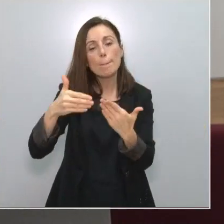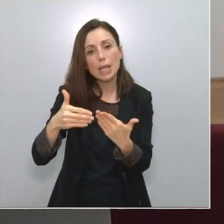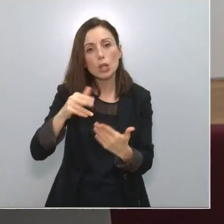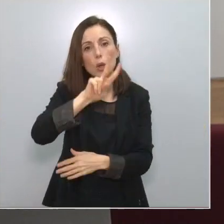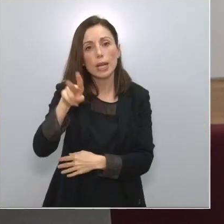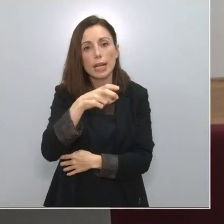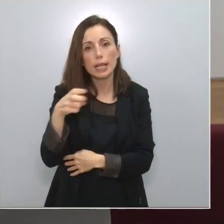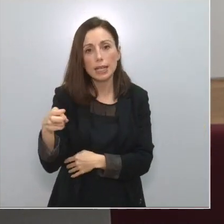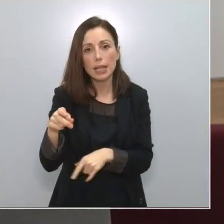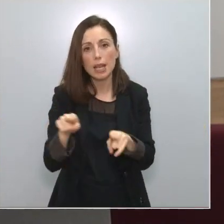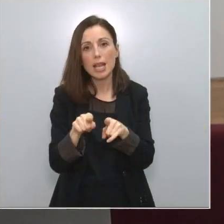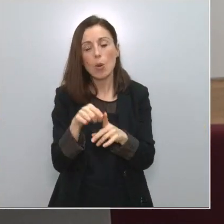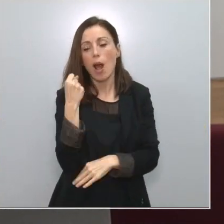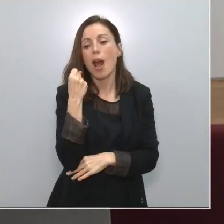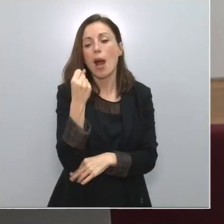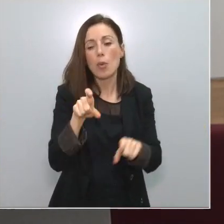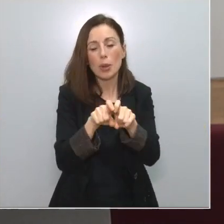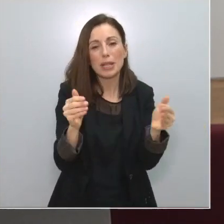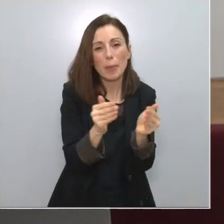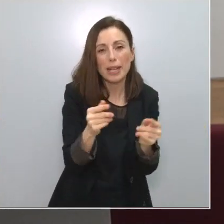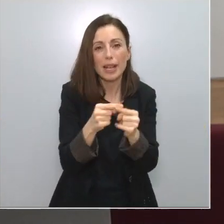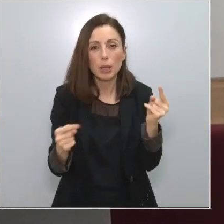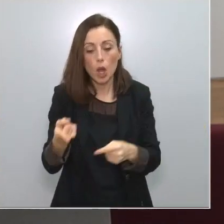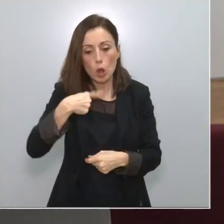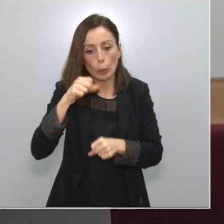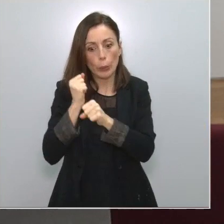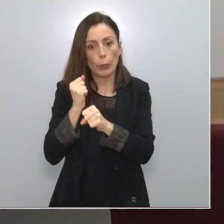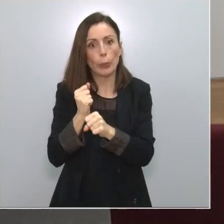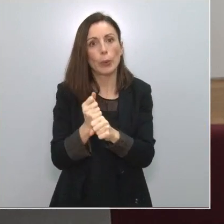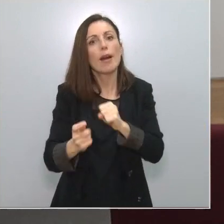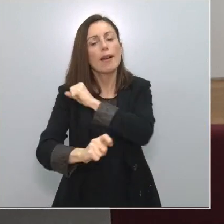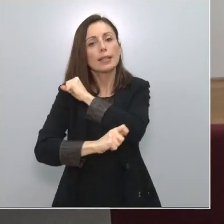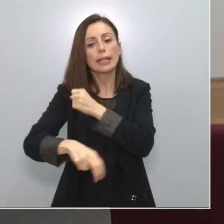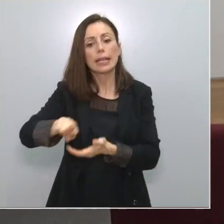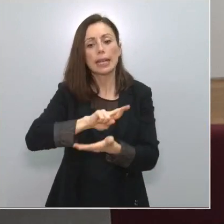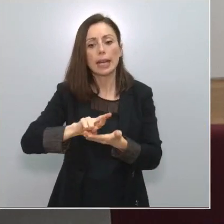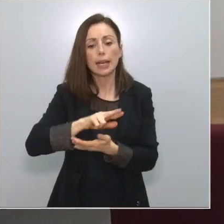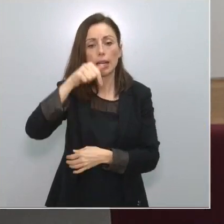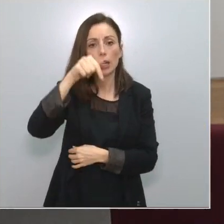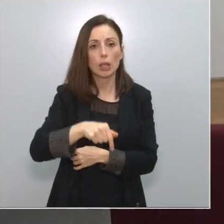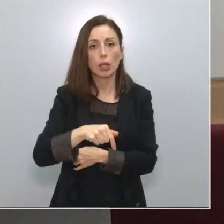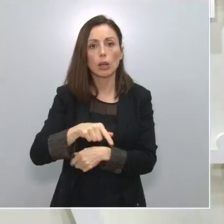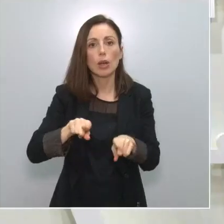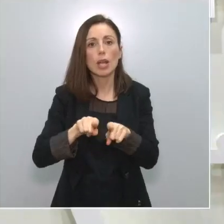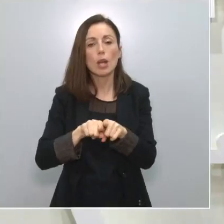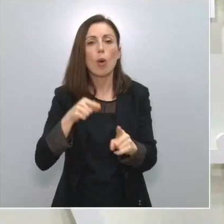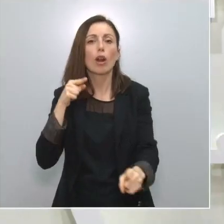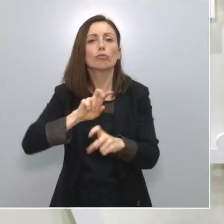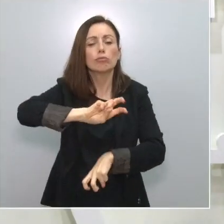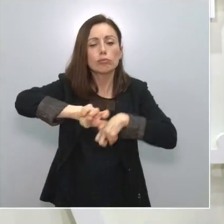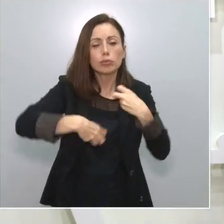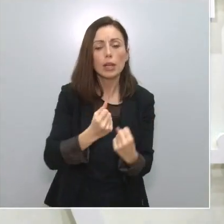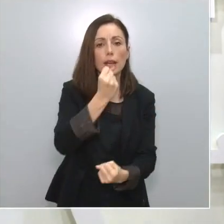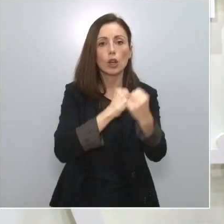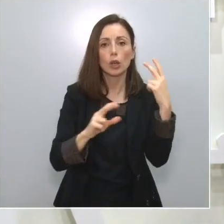ayudas a esa pequeña y mediana empresa. Estamos trabajando en una estrategia regional de reactivación económica